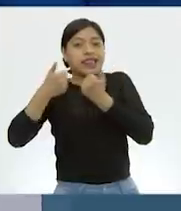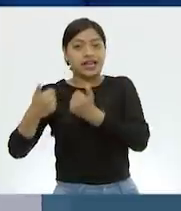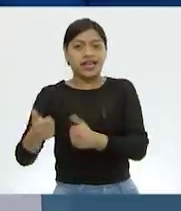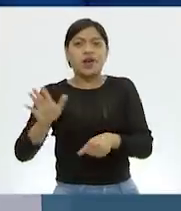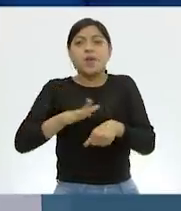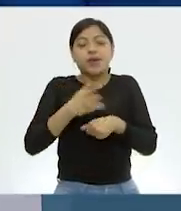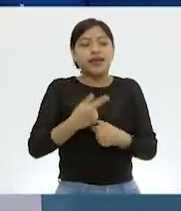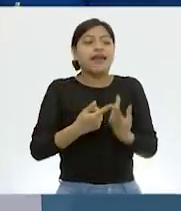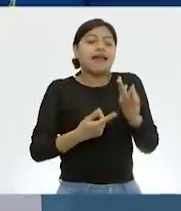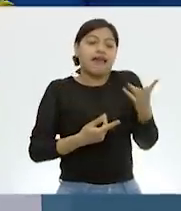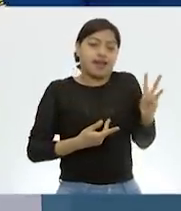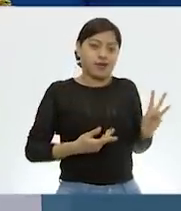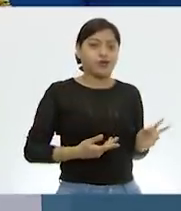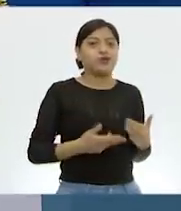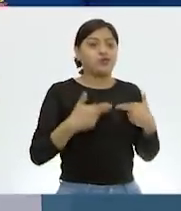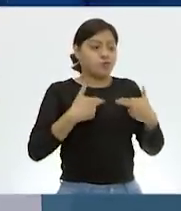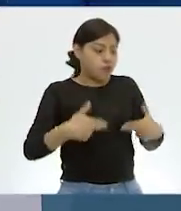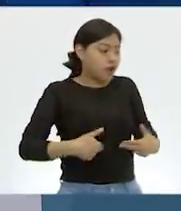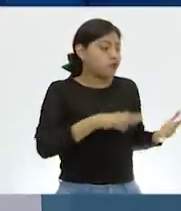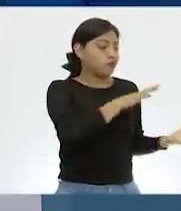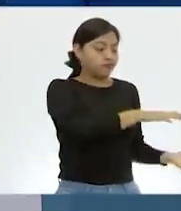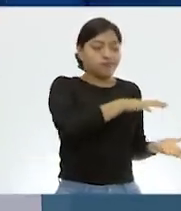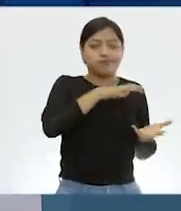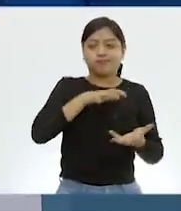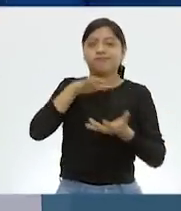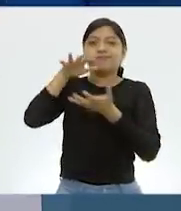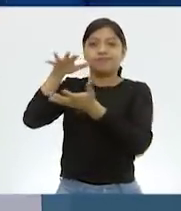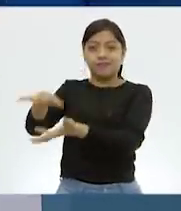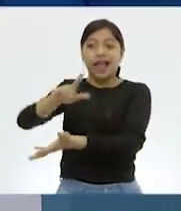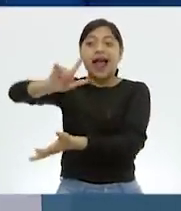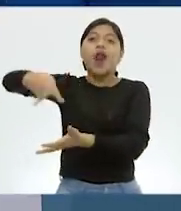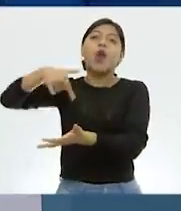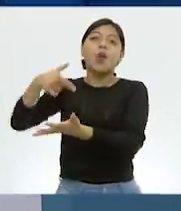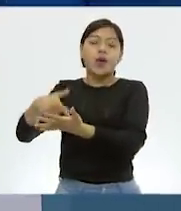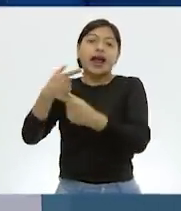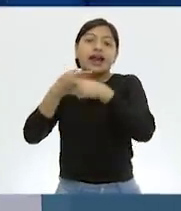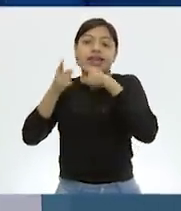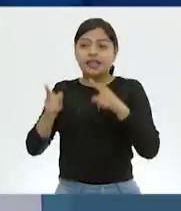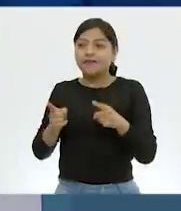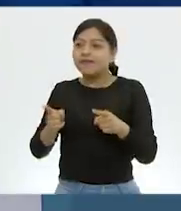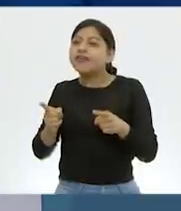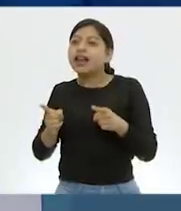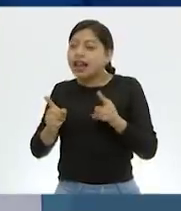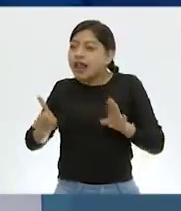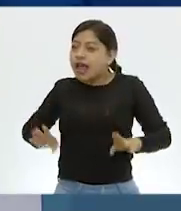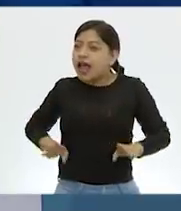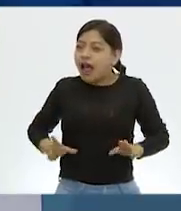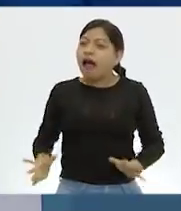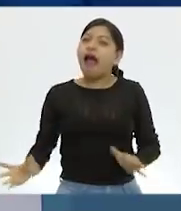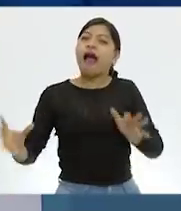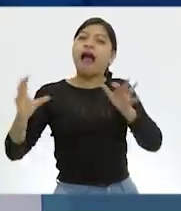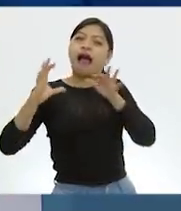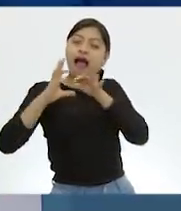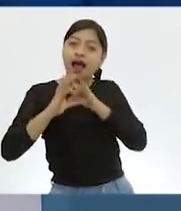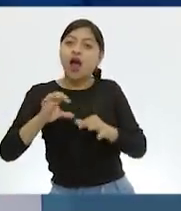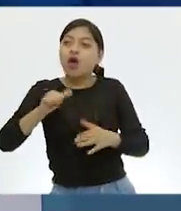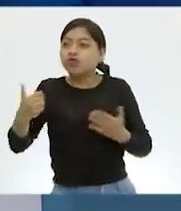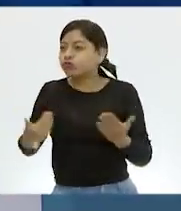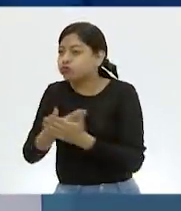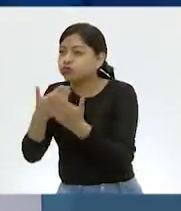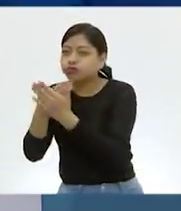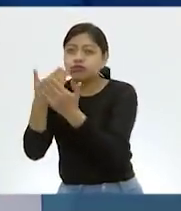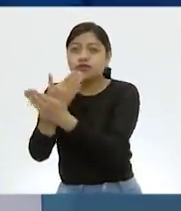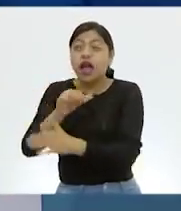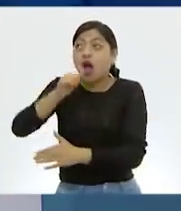actividades humanas. Estas especies se establecen en un nuevo sitio, se adaptan rápidamente, se reproducen y al no